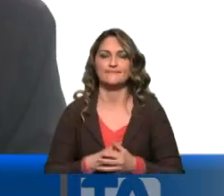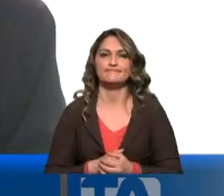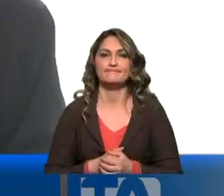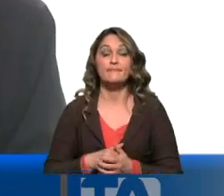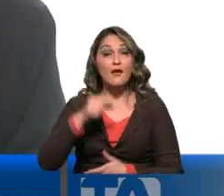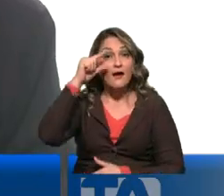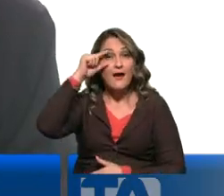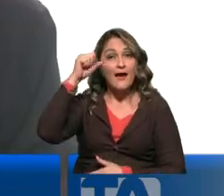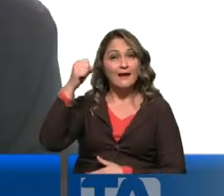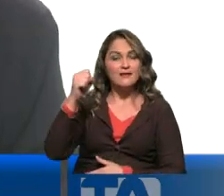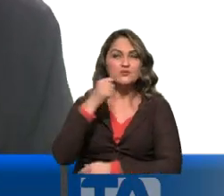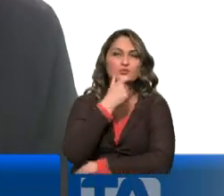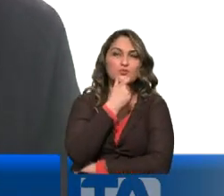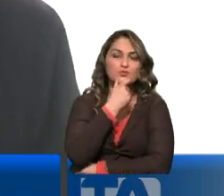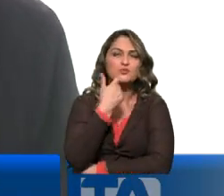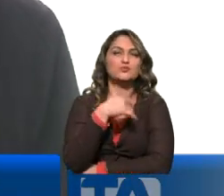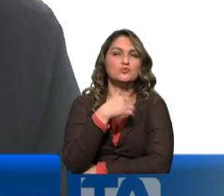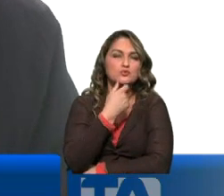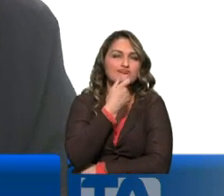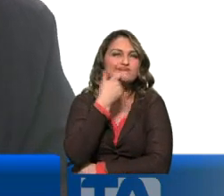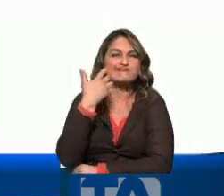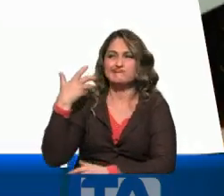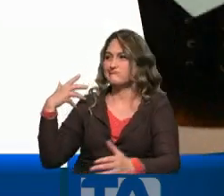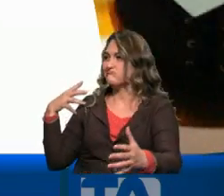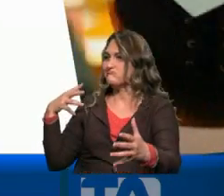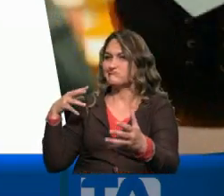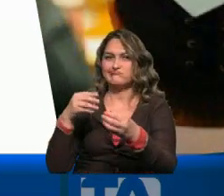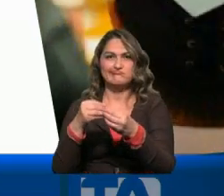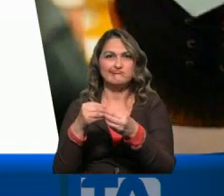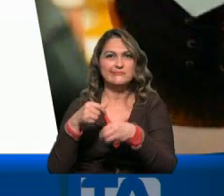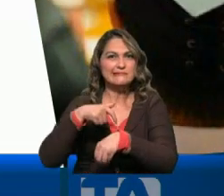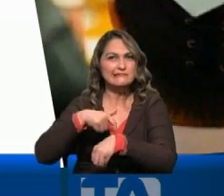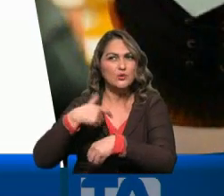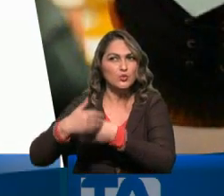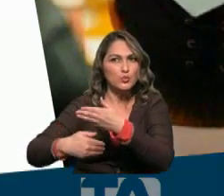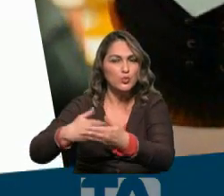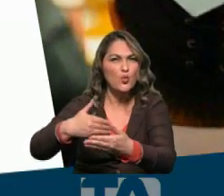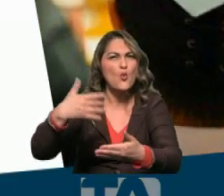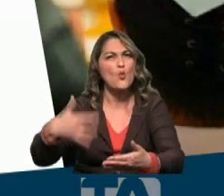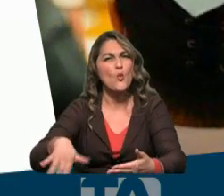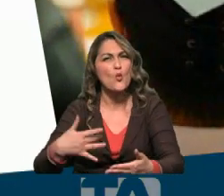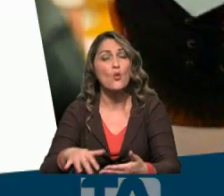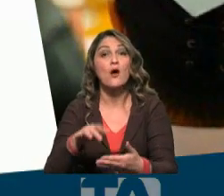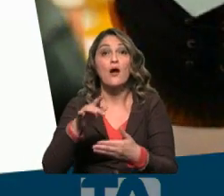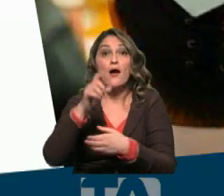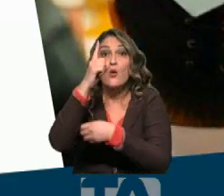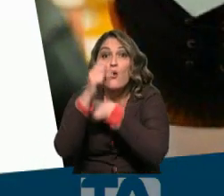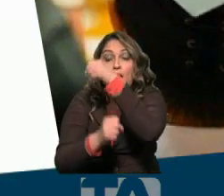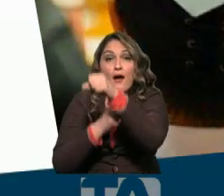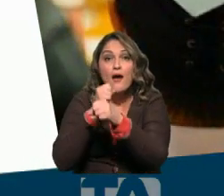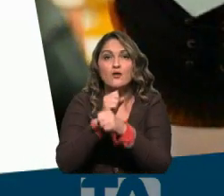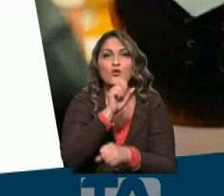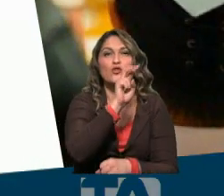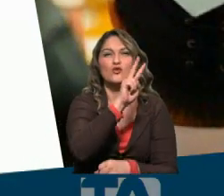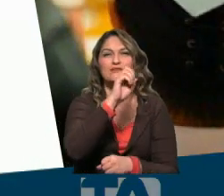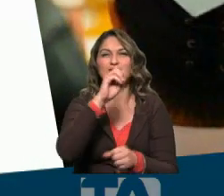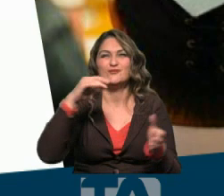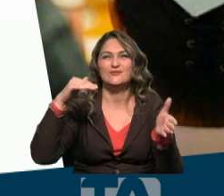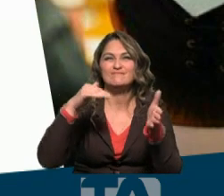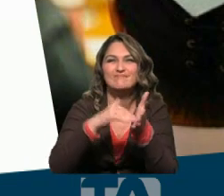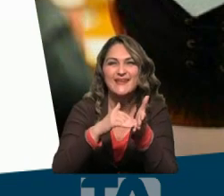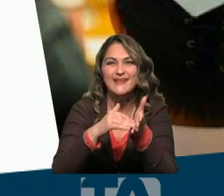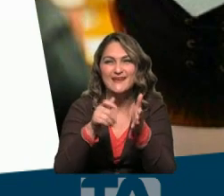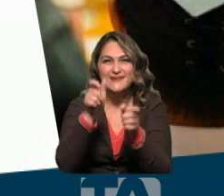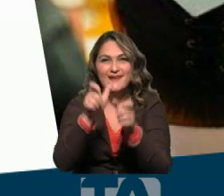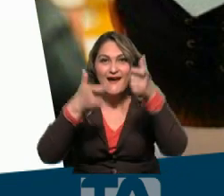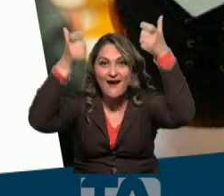reconoció que las cifras del sistema educativo son alarmantes pues aunque 200 mil estudiantes se gradúan cada año solo hay 90 mil cupos en